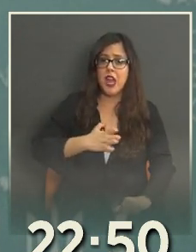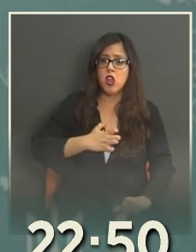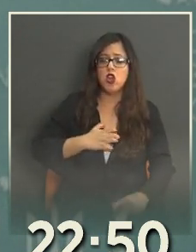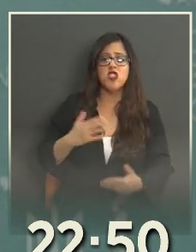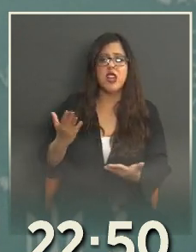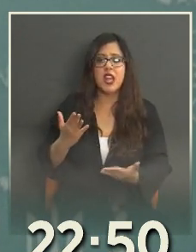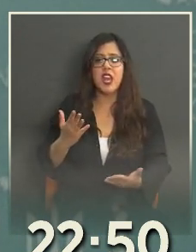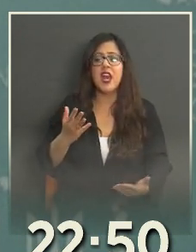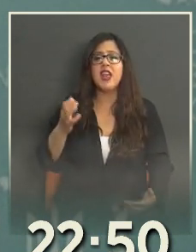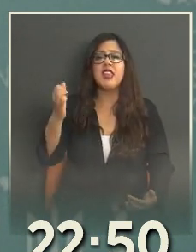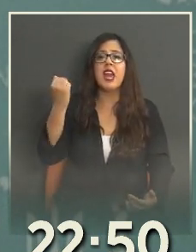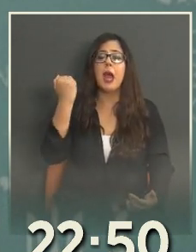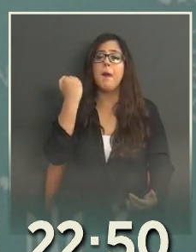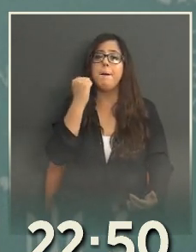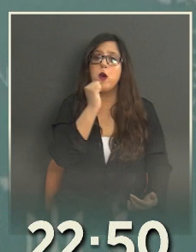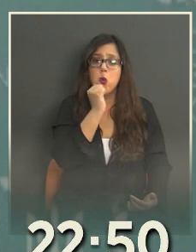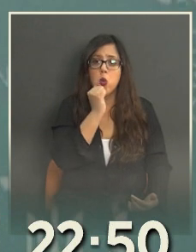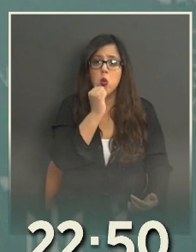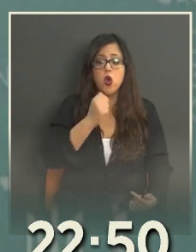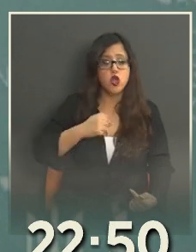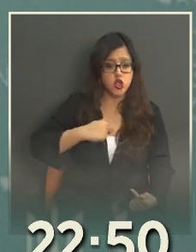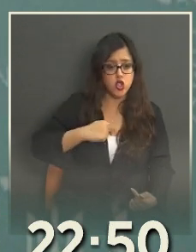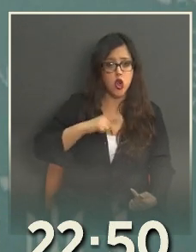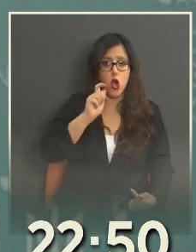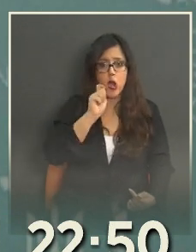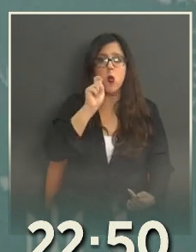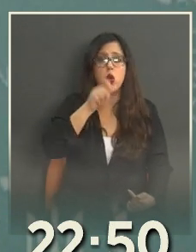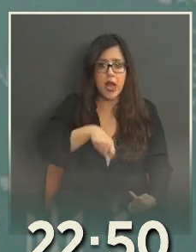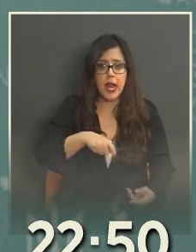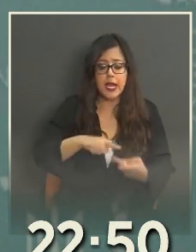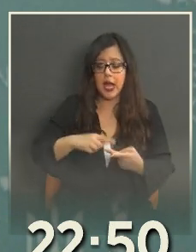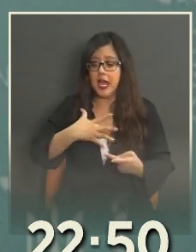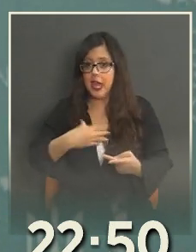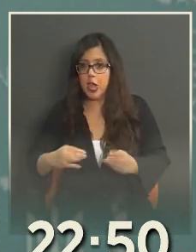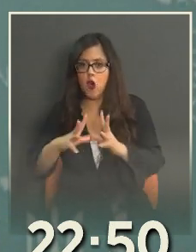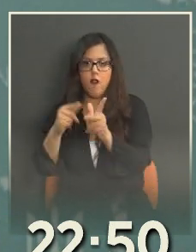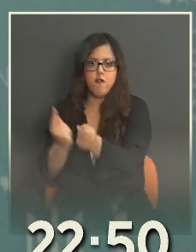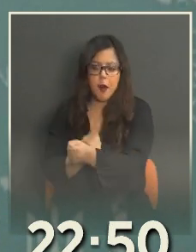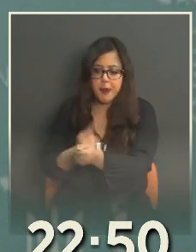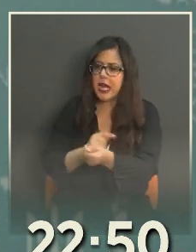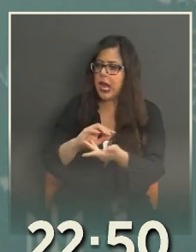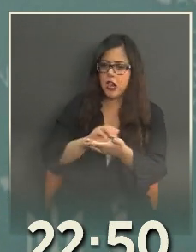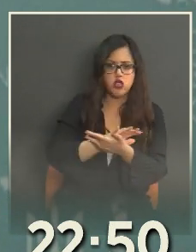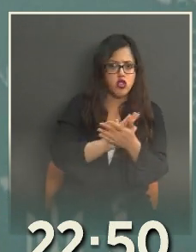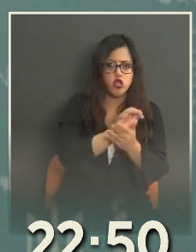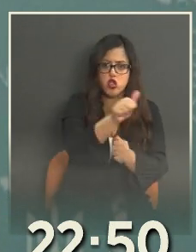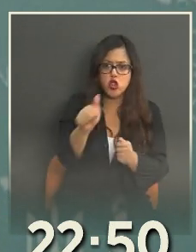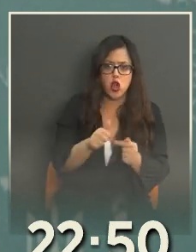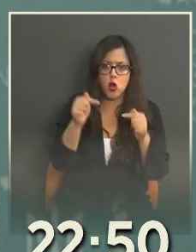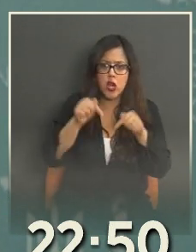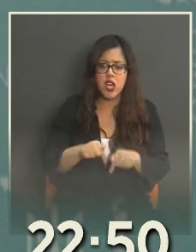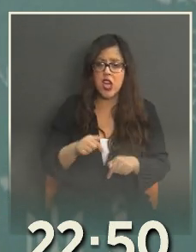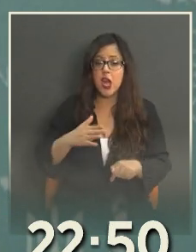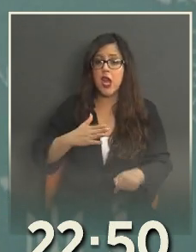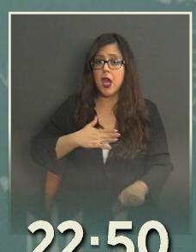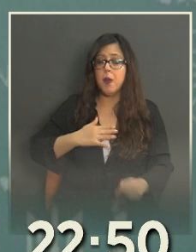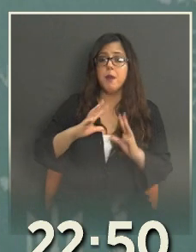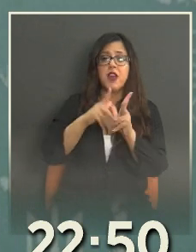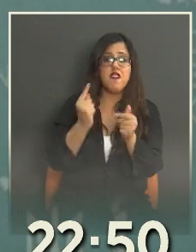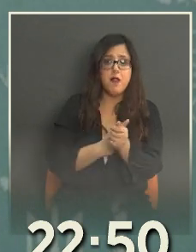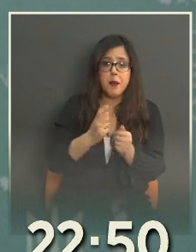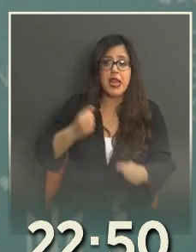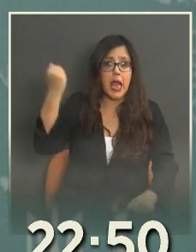ucrania mi familia también está en ucrania mis hijos también están en ucrania mi familia no es traidora son ciudadanos de ucrania